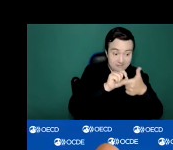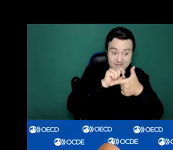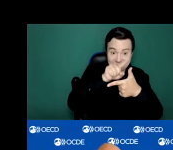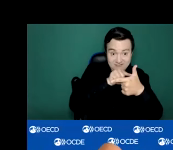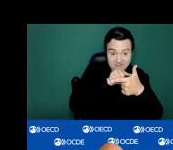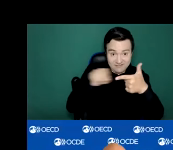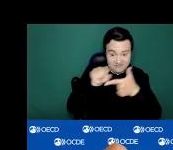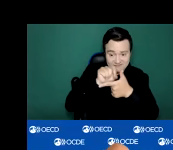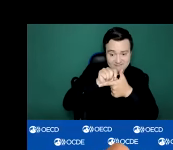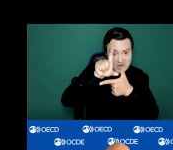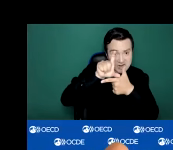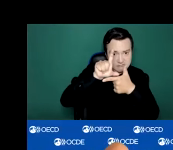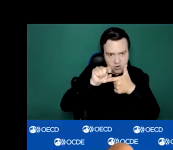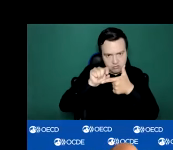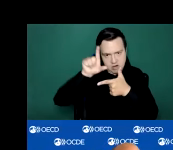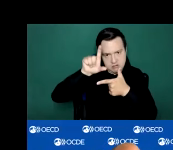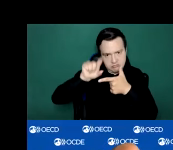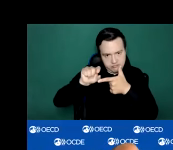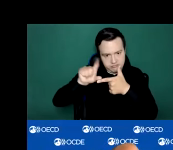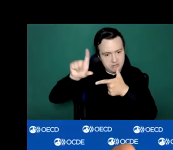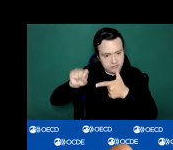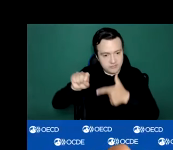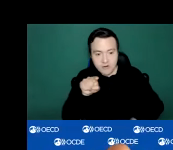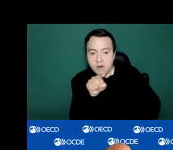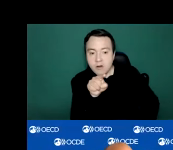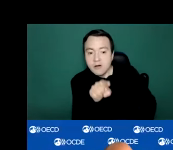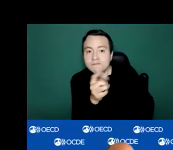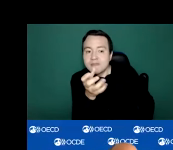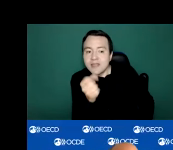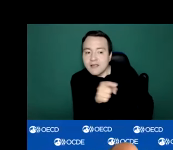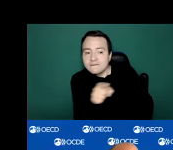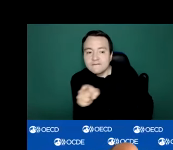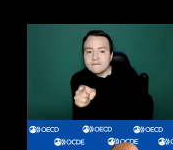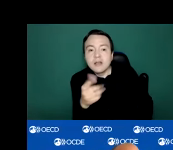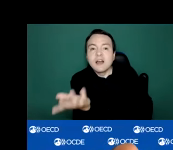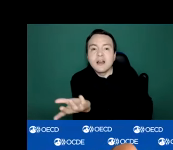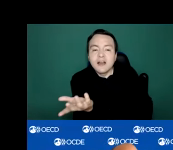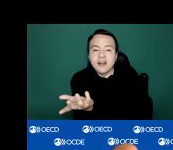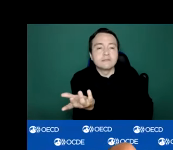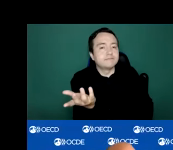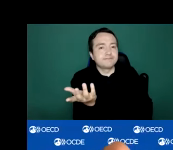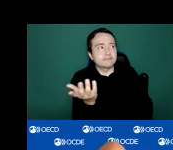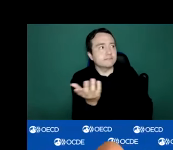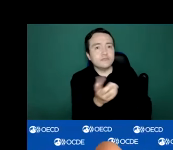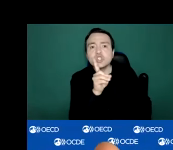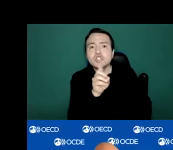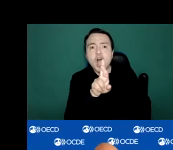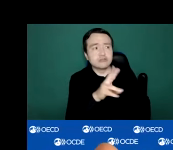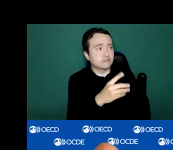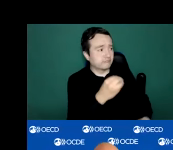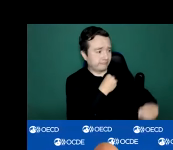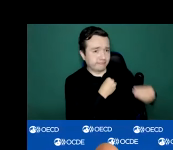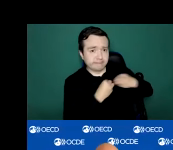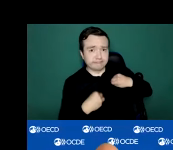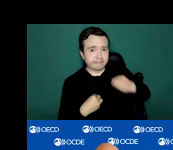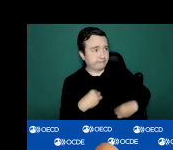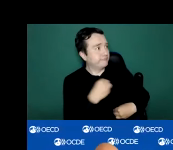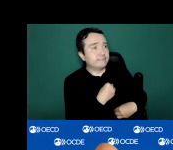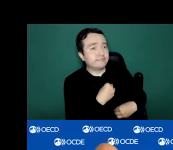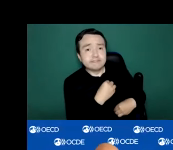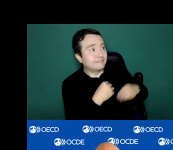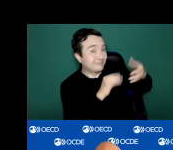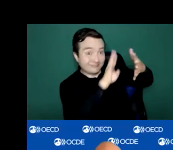problema en logrando una cita con un médico o logrando contar con los